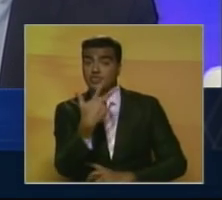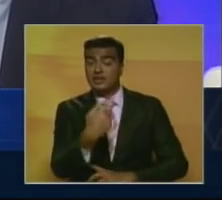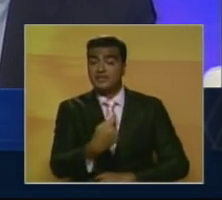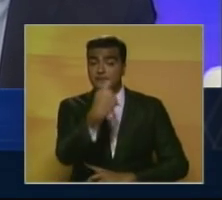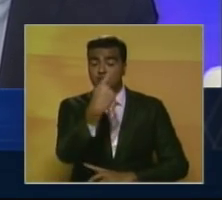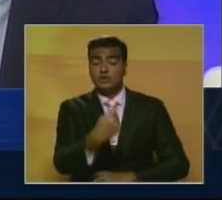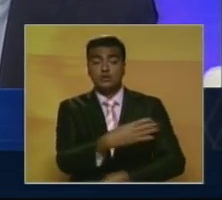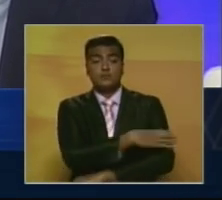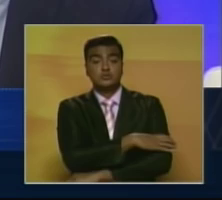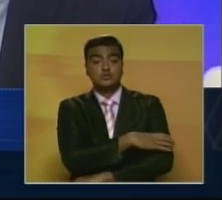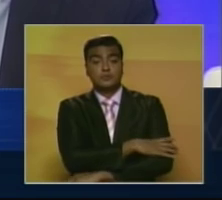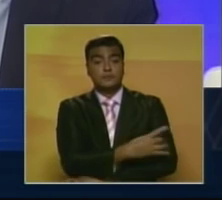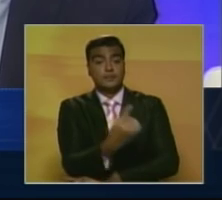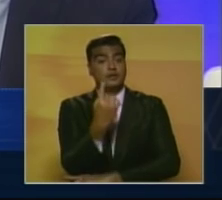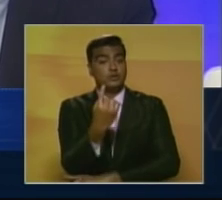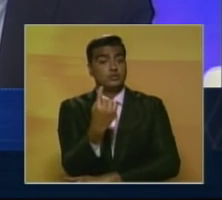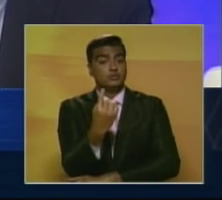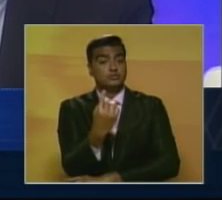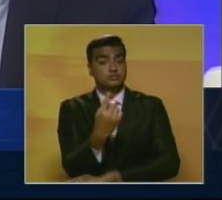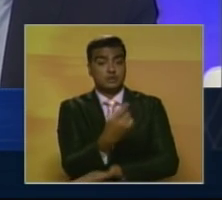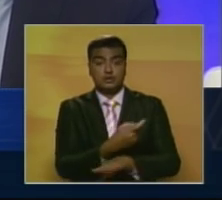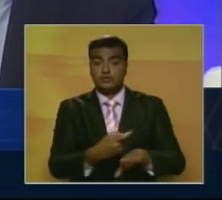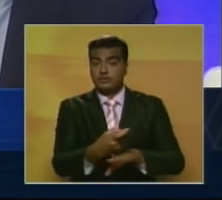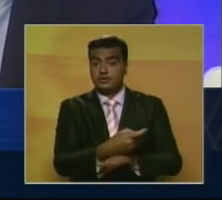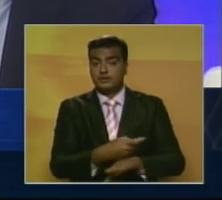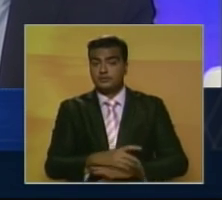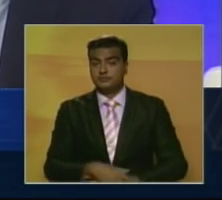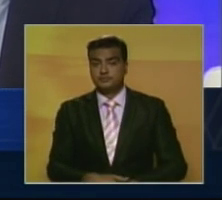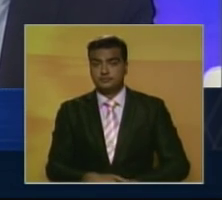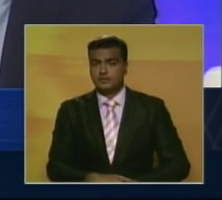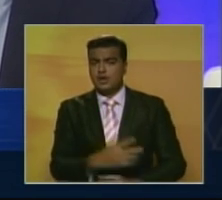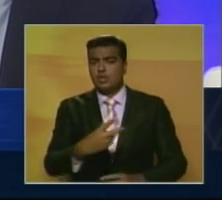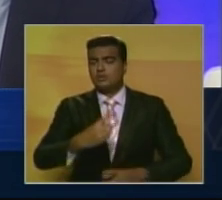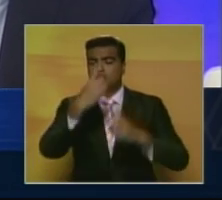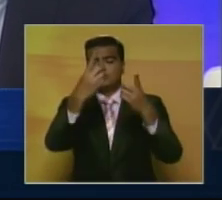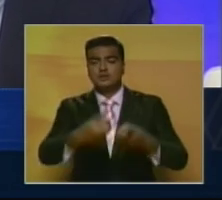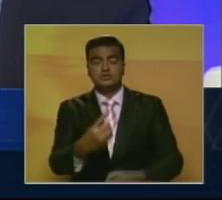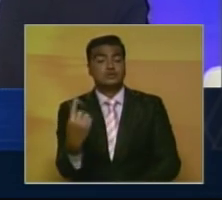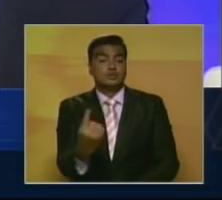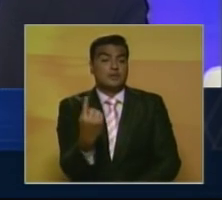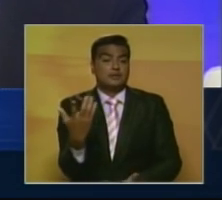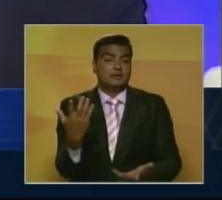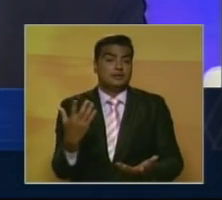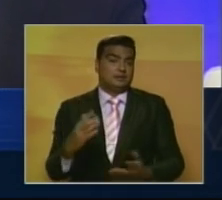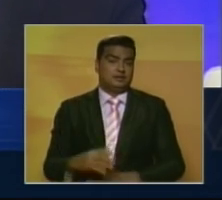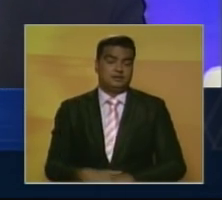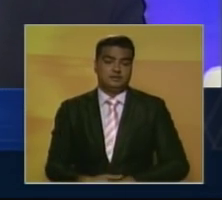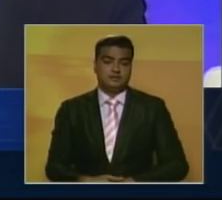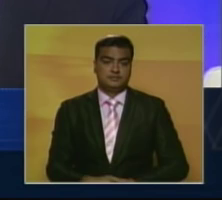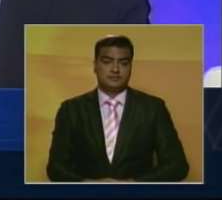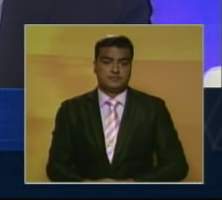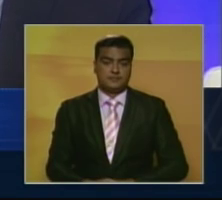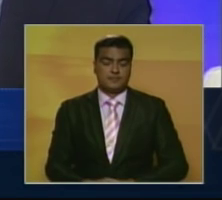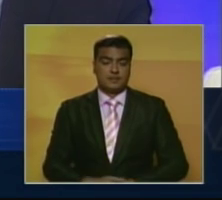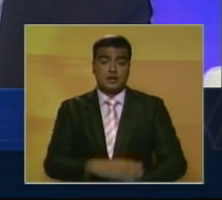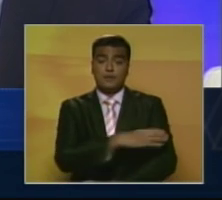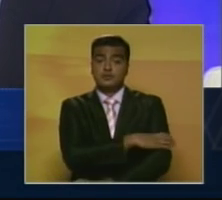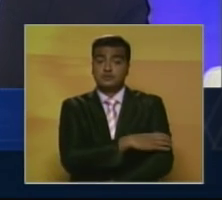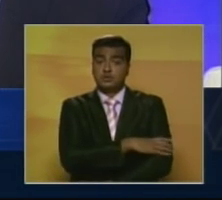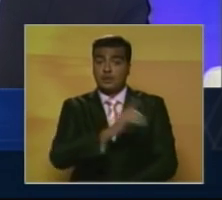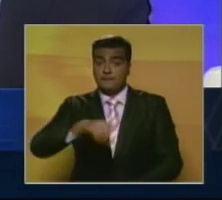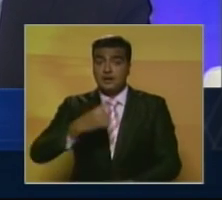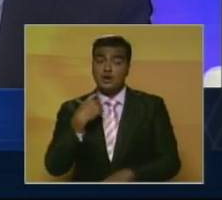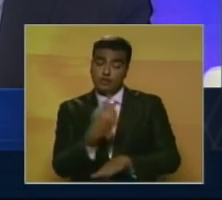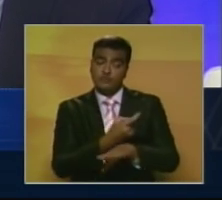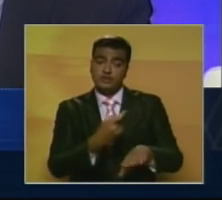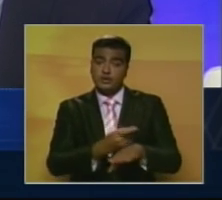candidatos de oposición y un candidato del Gran Polo Patriótico. No es una decisión que afectó solo a la MUD, sino que también afectó